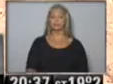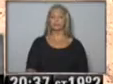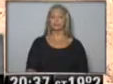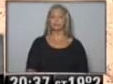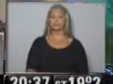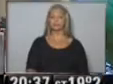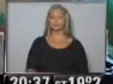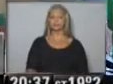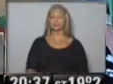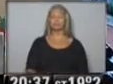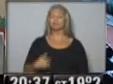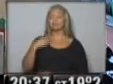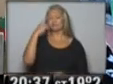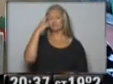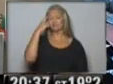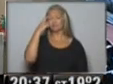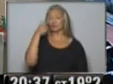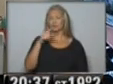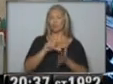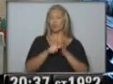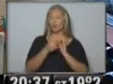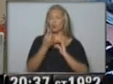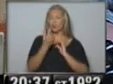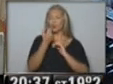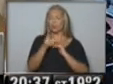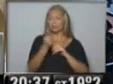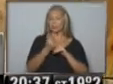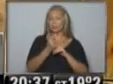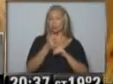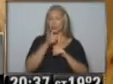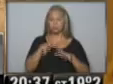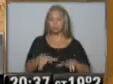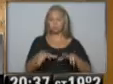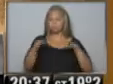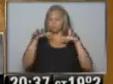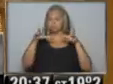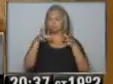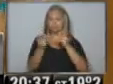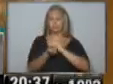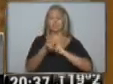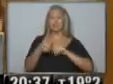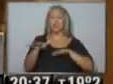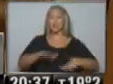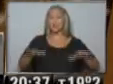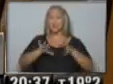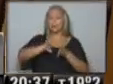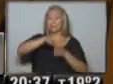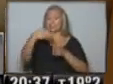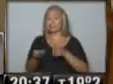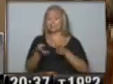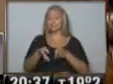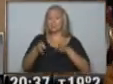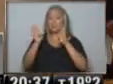Creo que en 20 minutos se llevó todo. Me dio vuelta a los muebles, me dio vuelta al